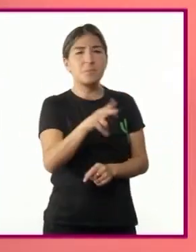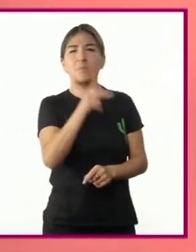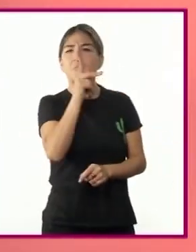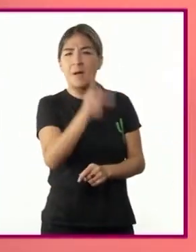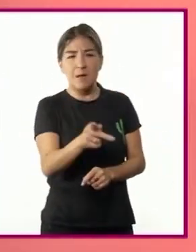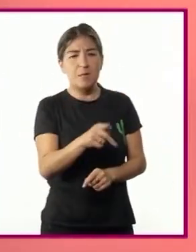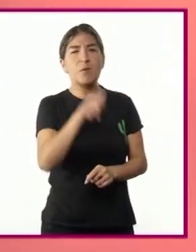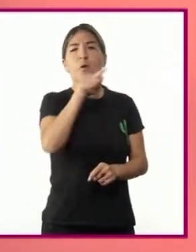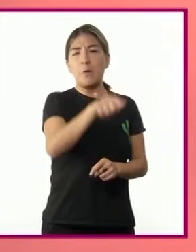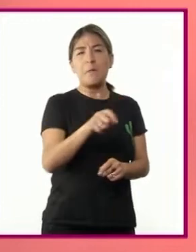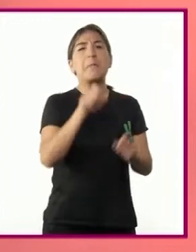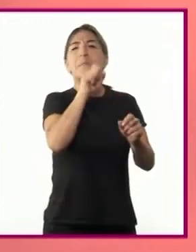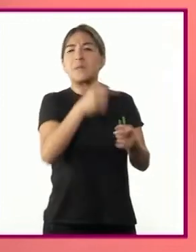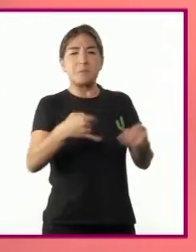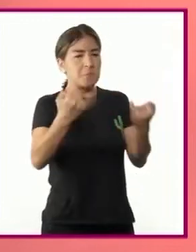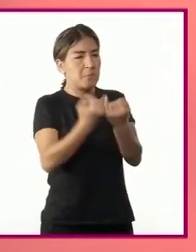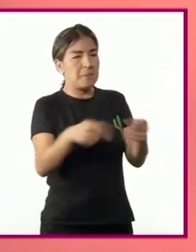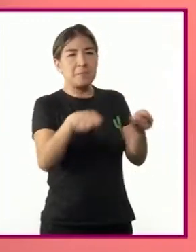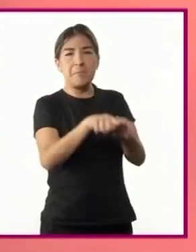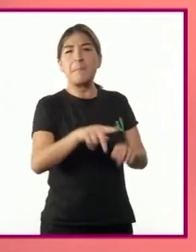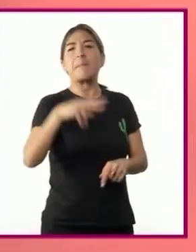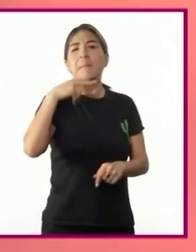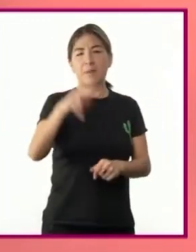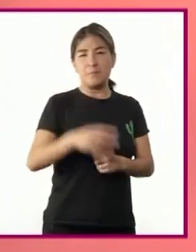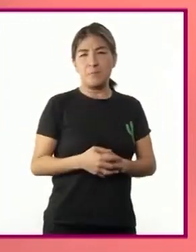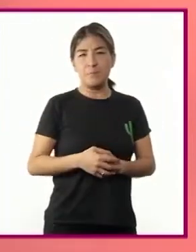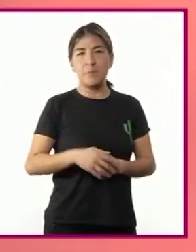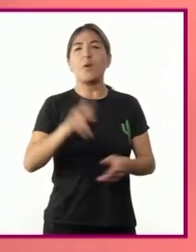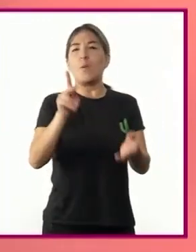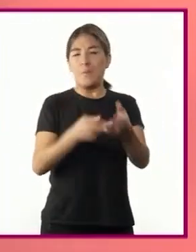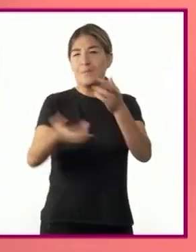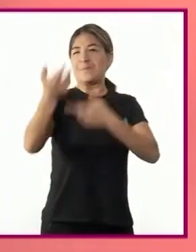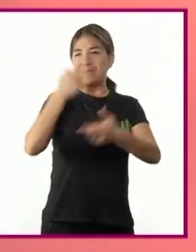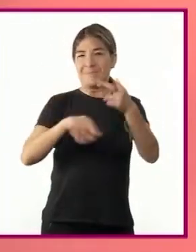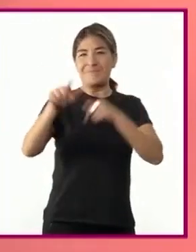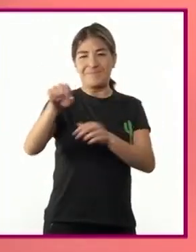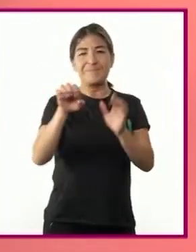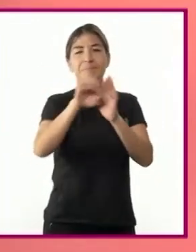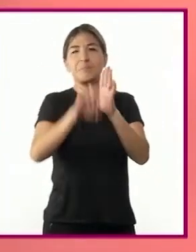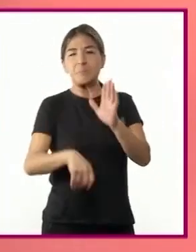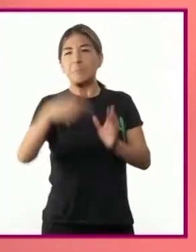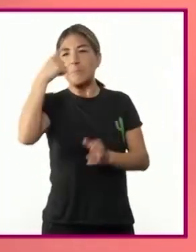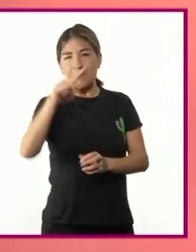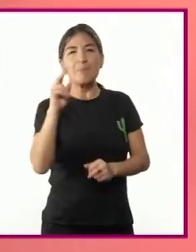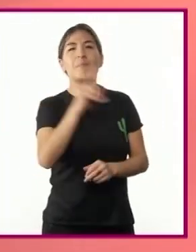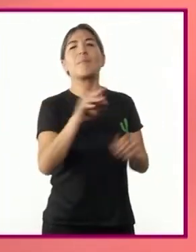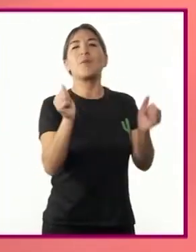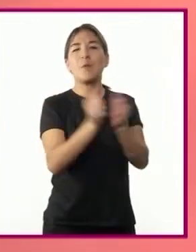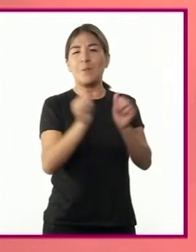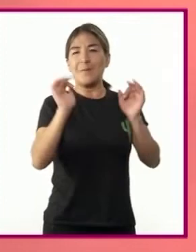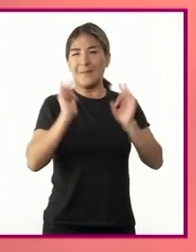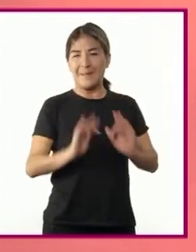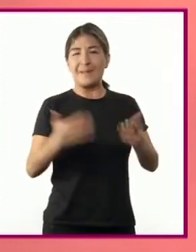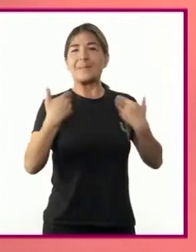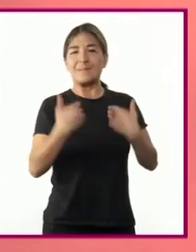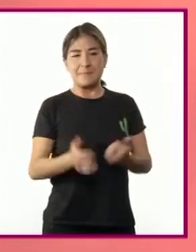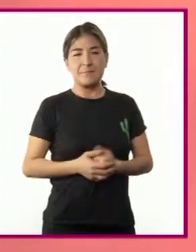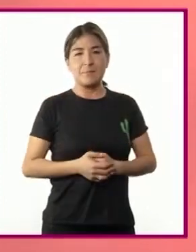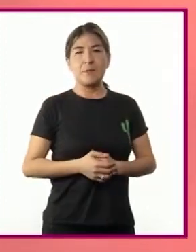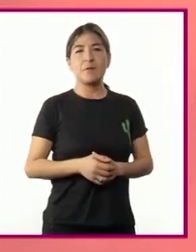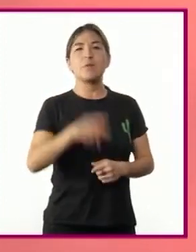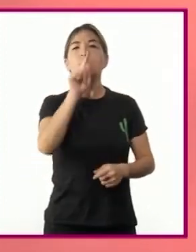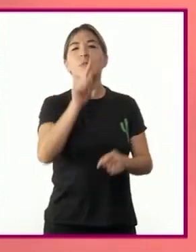dejes los mismos verbos. Regresemos a tu ejemplo para que lo veas con calma. Recortemos